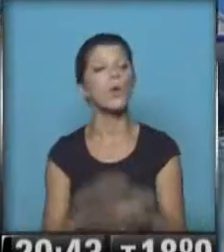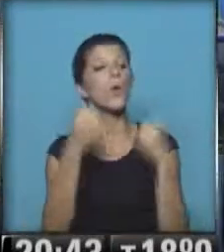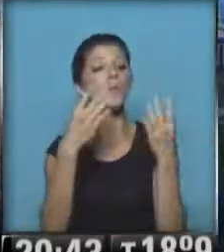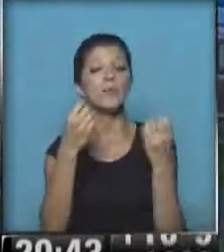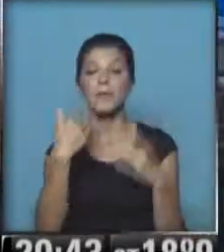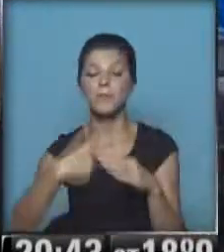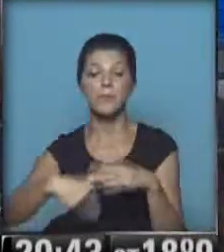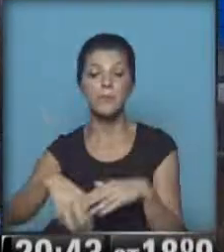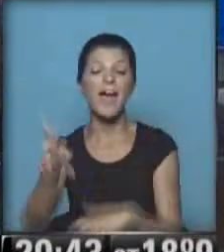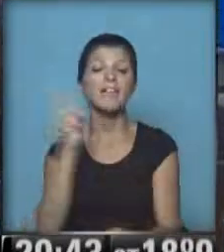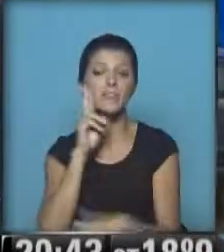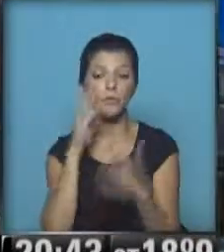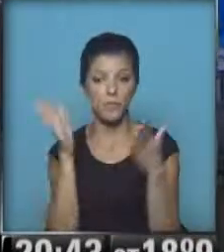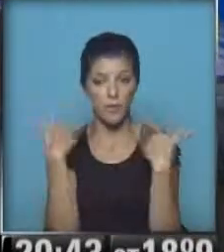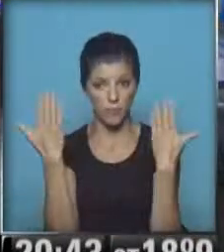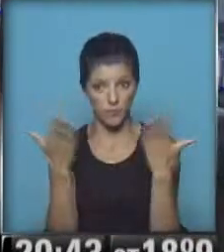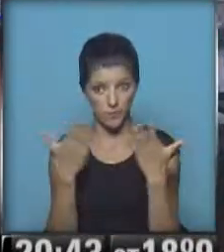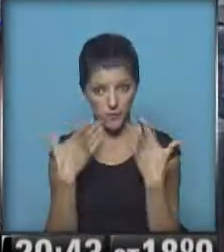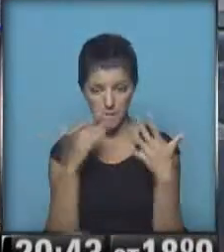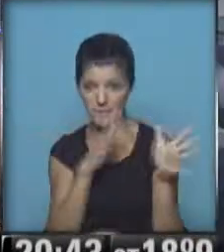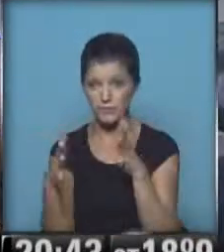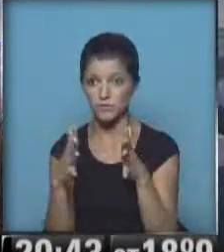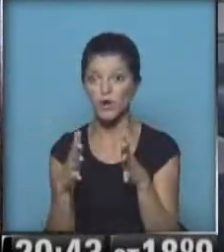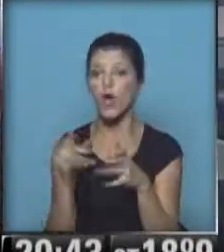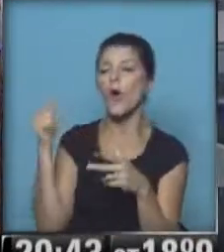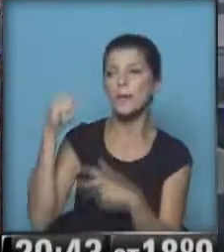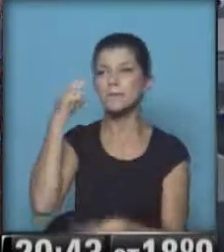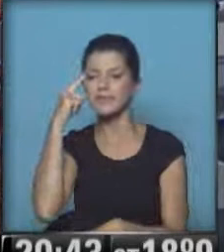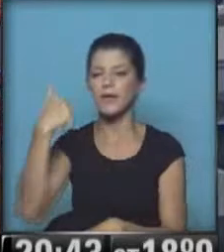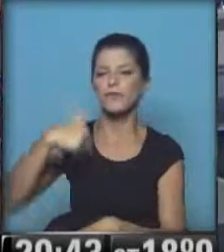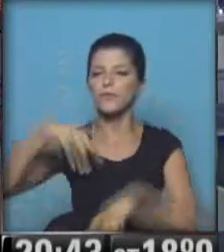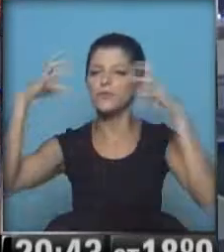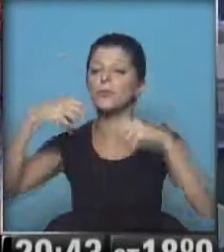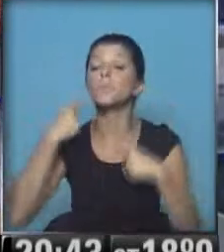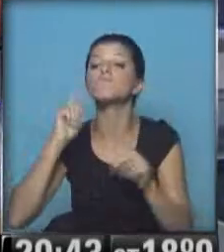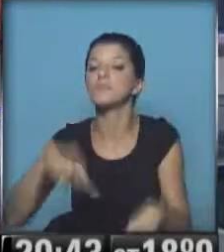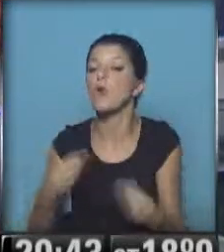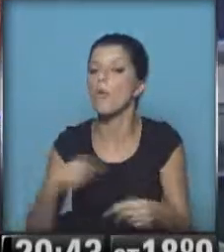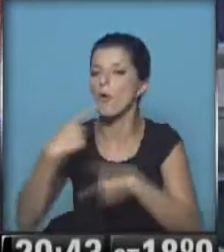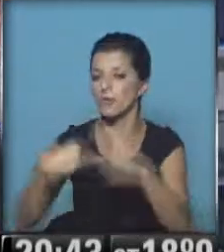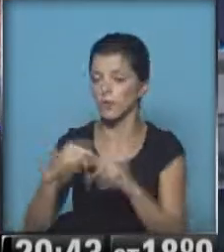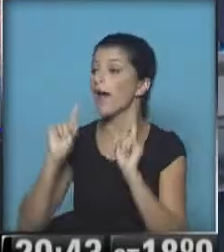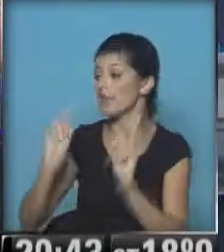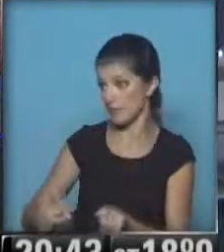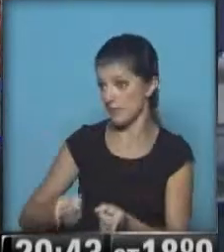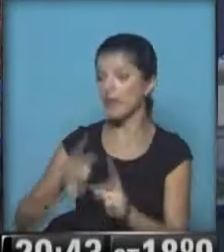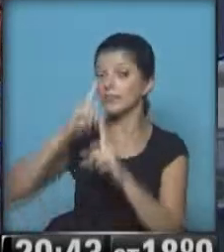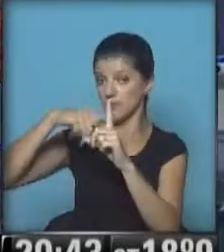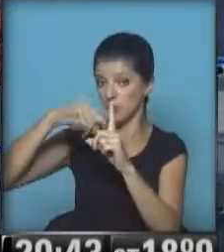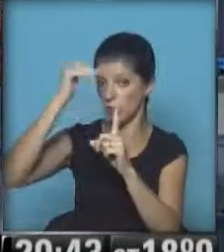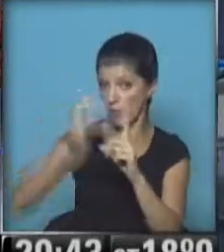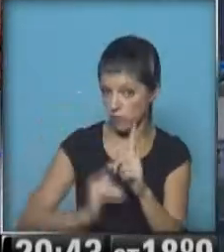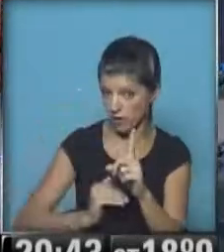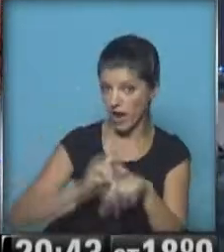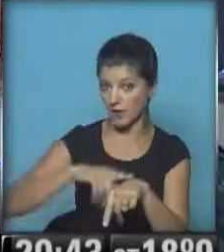Casi 19 grados en la ciudad de Buenos Aires, estaba amagando con llover, no sé qué va a pasar. Y también estaría bajando la temperatura en las